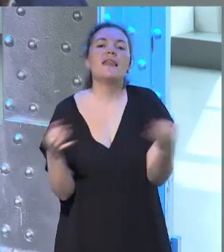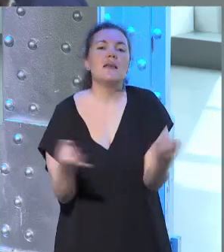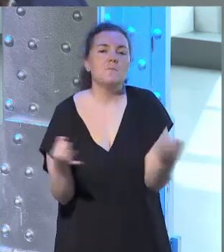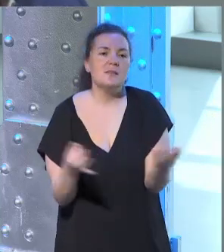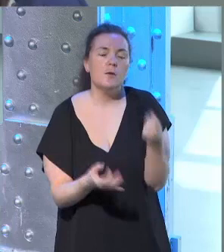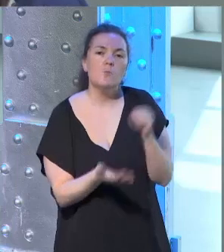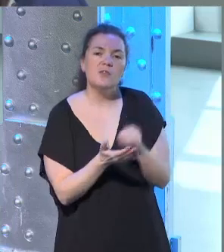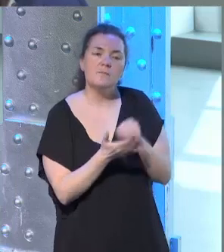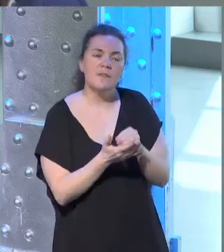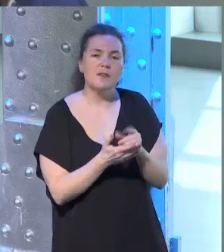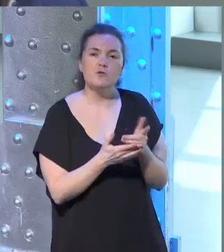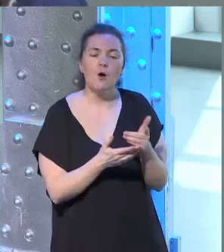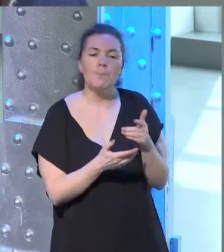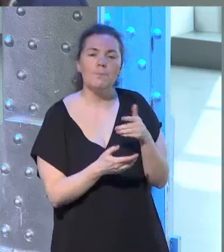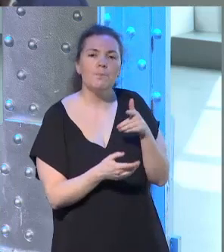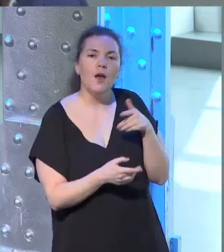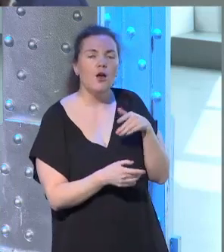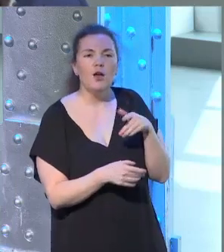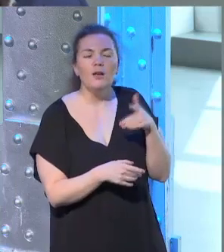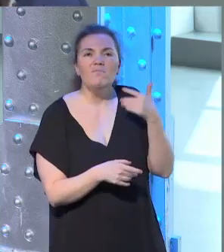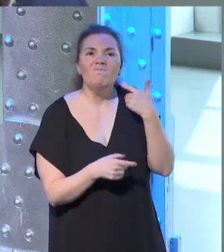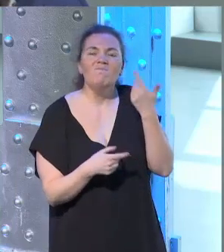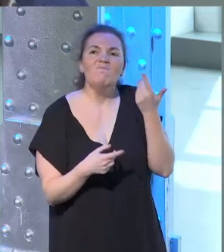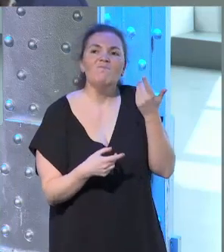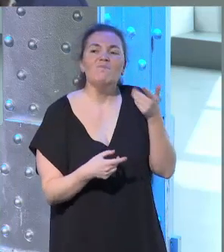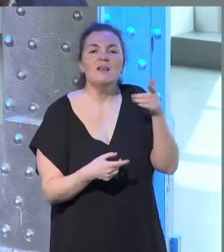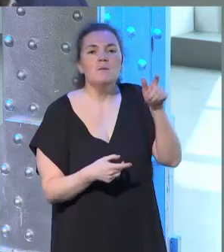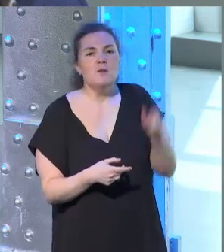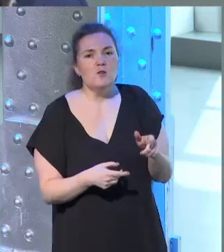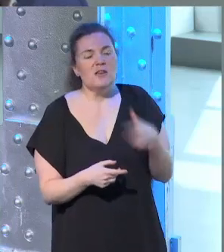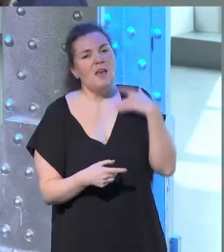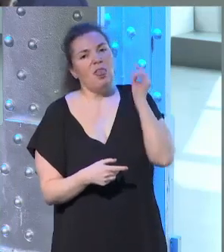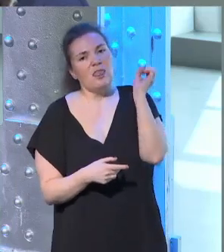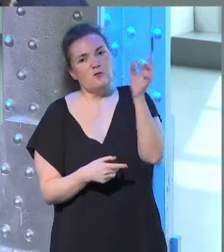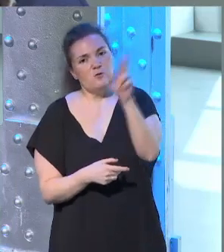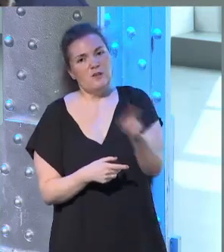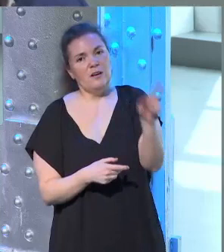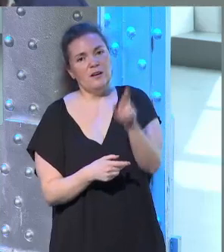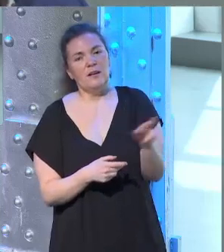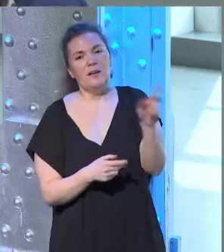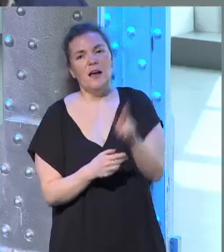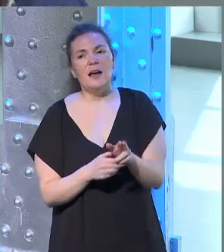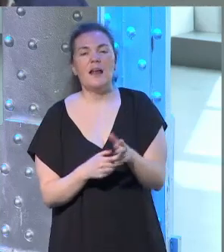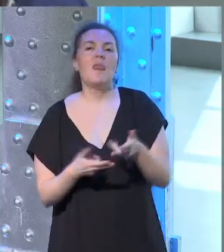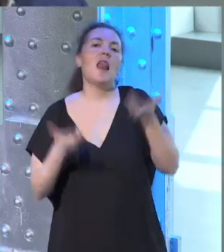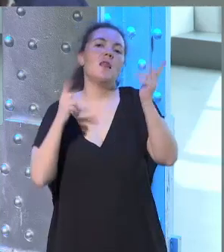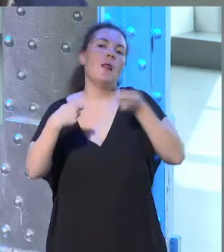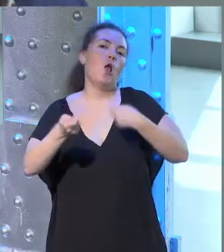poniendo el dedo en esa llaga. Porque está, de alguna manera, digamos, este discurso del libre